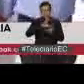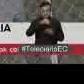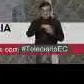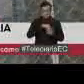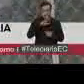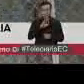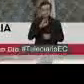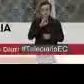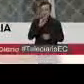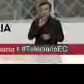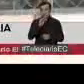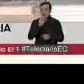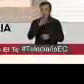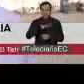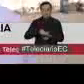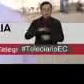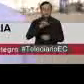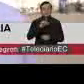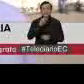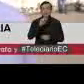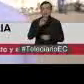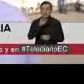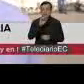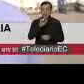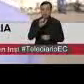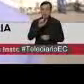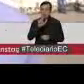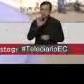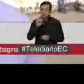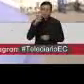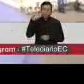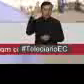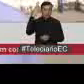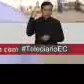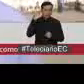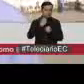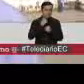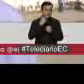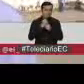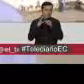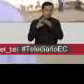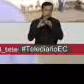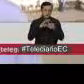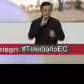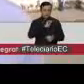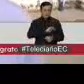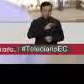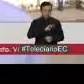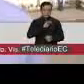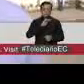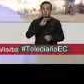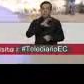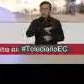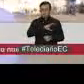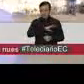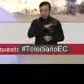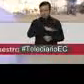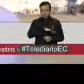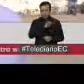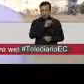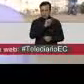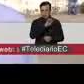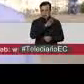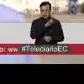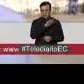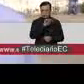de fátima en santa lucia junto con el señor alcalde un trabajo conjunto del municipio de santa lucia y el gobierno nacional un pequeño